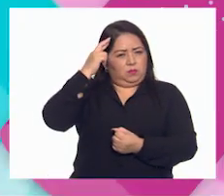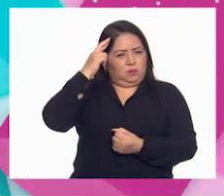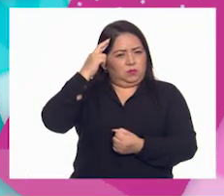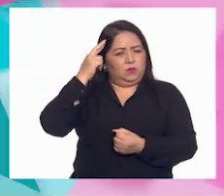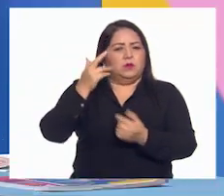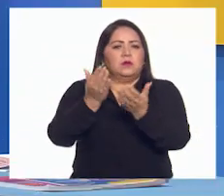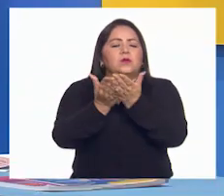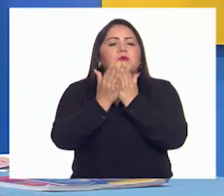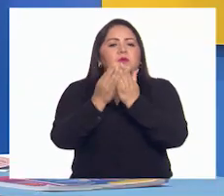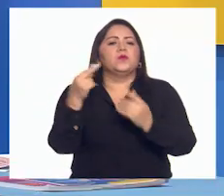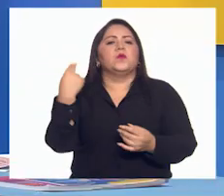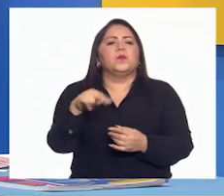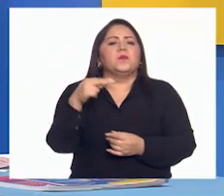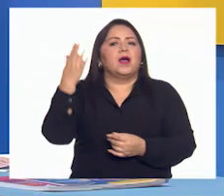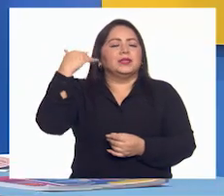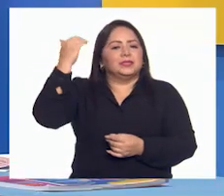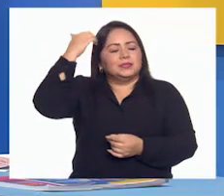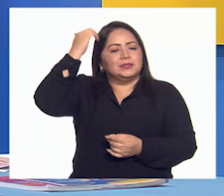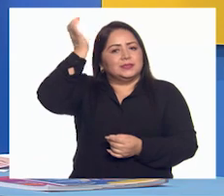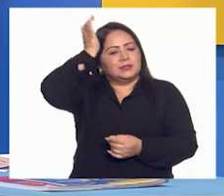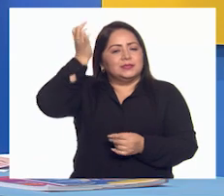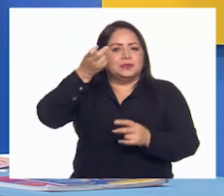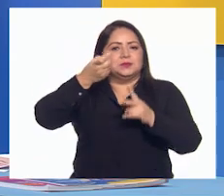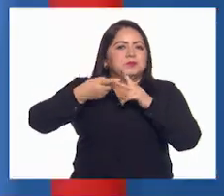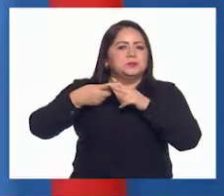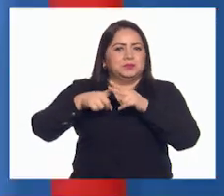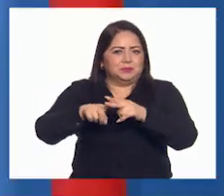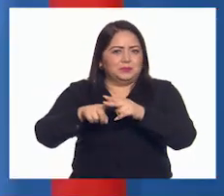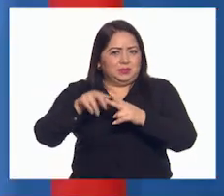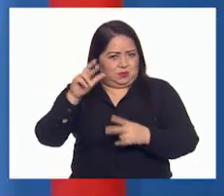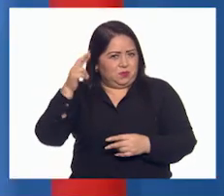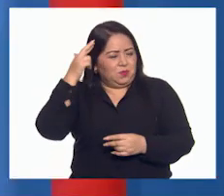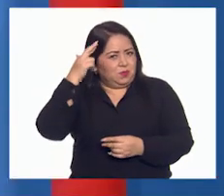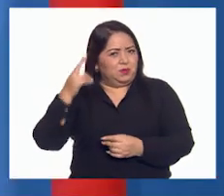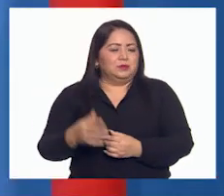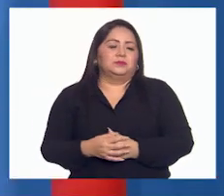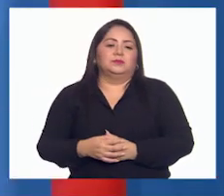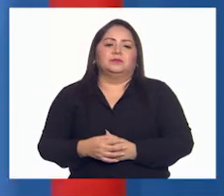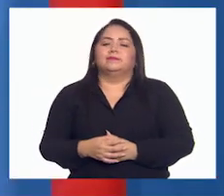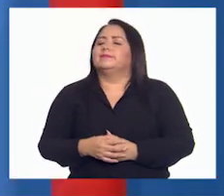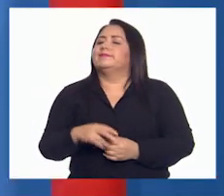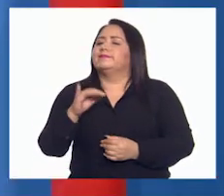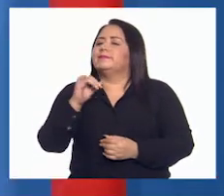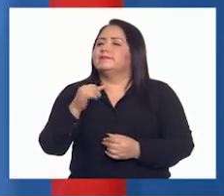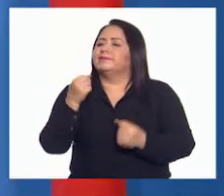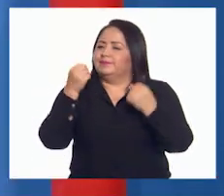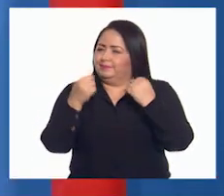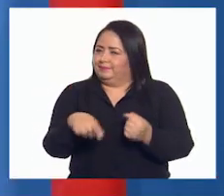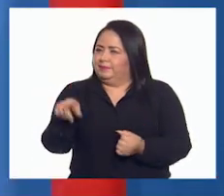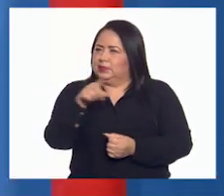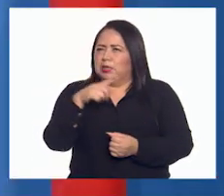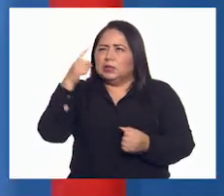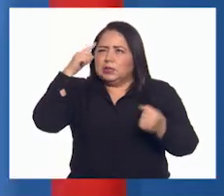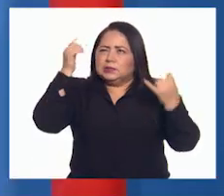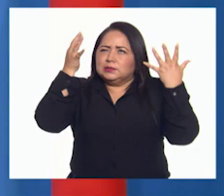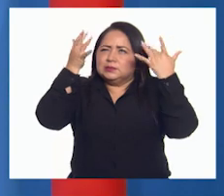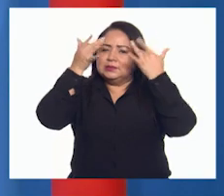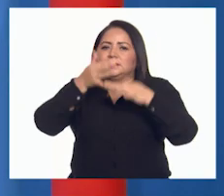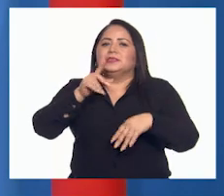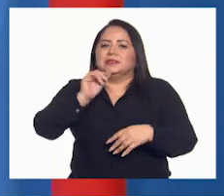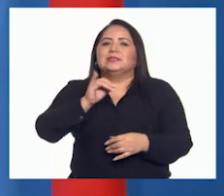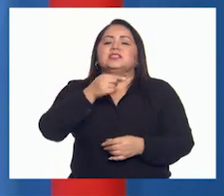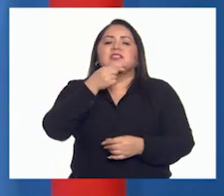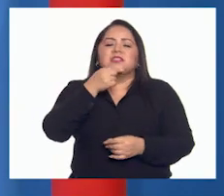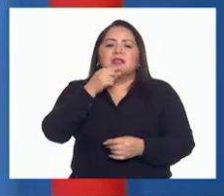las embarcaciones con las que Cristóbal Colón inició su expedición? Estamos seguras de que se les vino a la cabeza el nombre de la